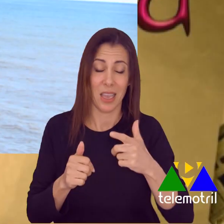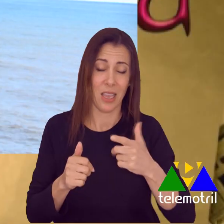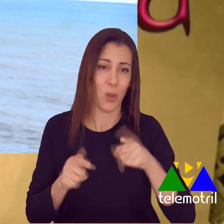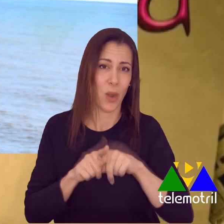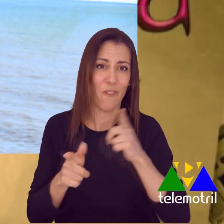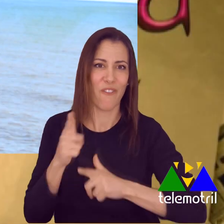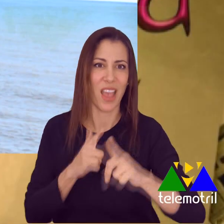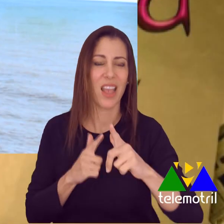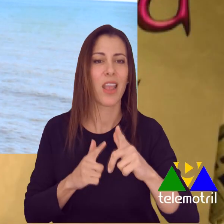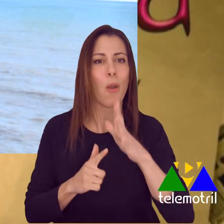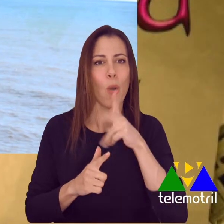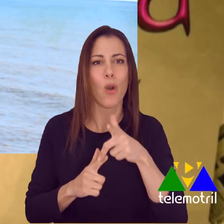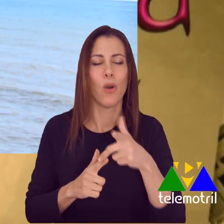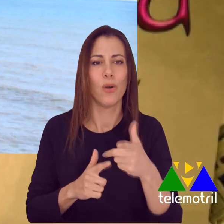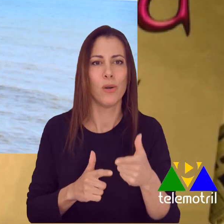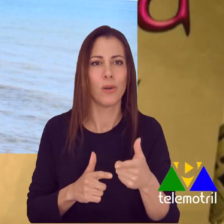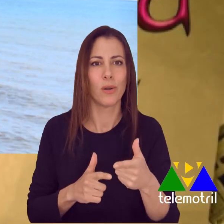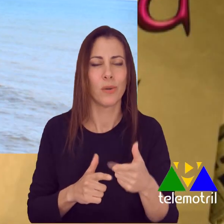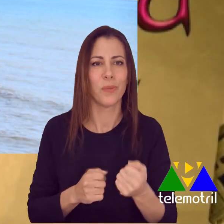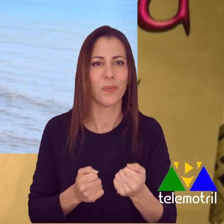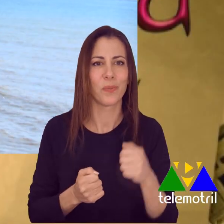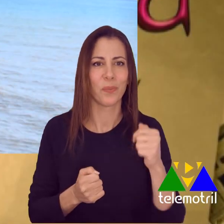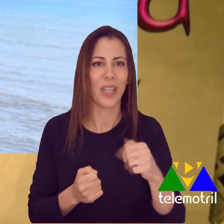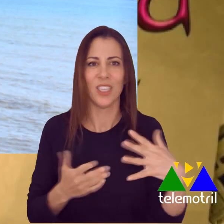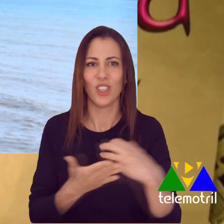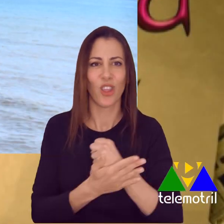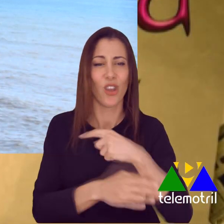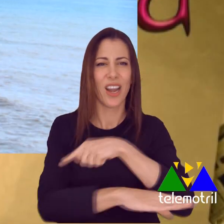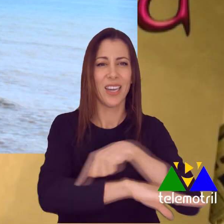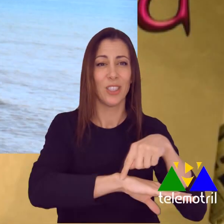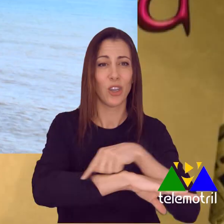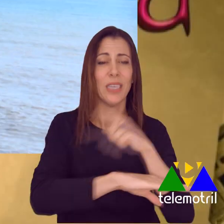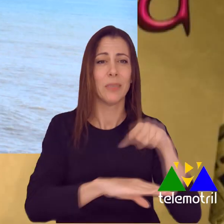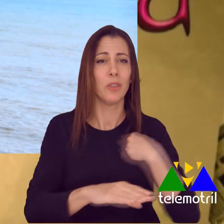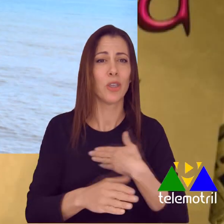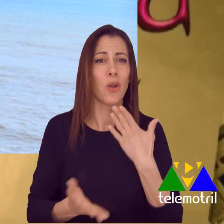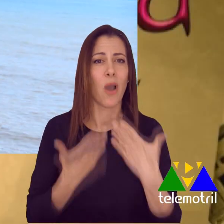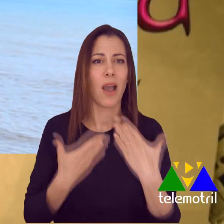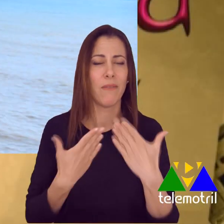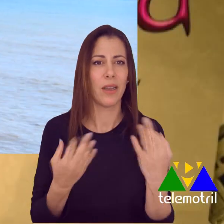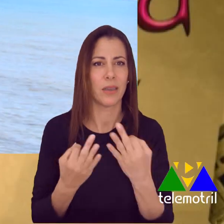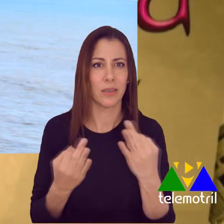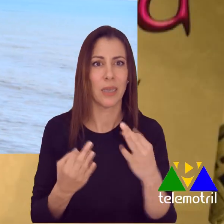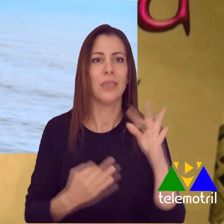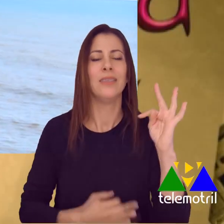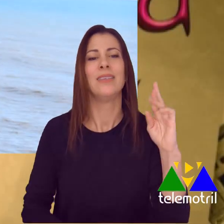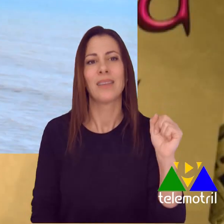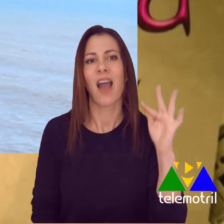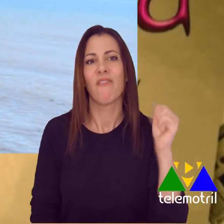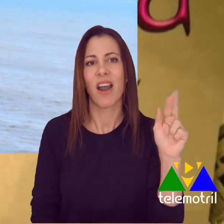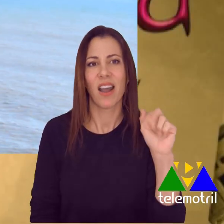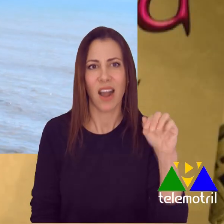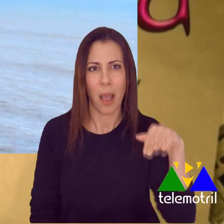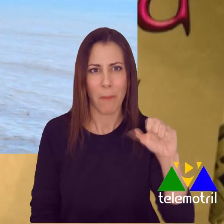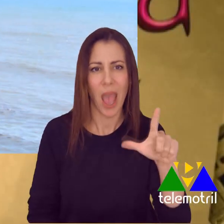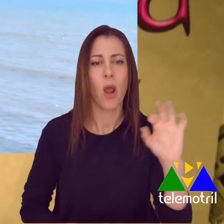viaje, concretamente por nuestro litoral, y hablaremos, como decíamos, pues de ese de Trafarramales, hablaremos de la Punta